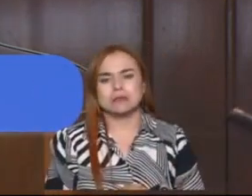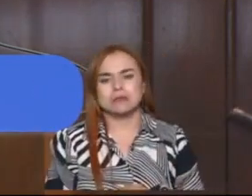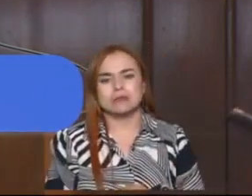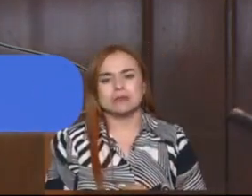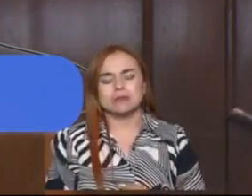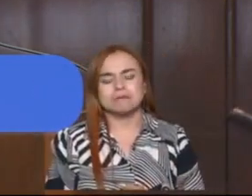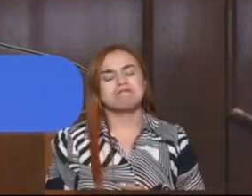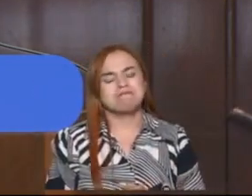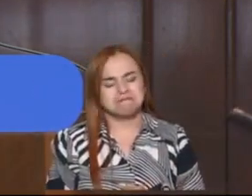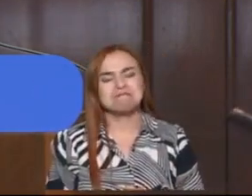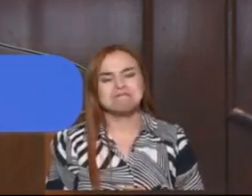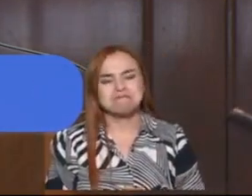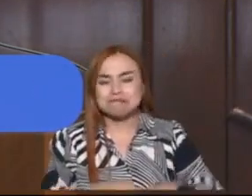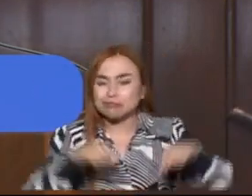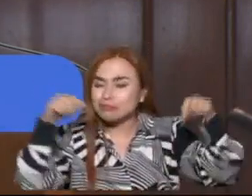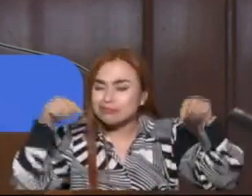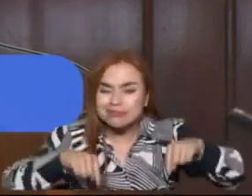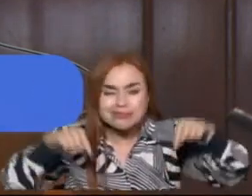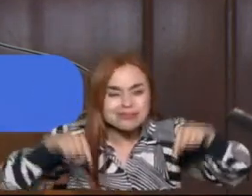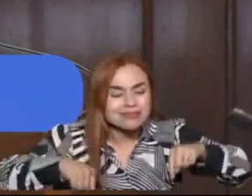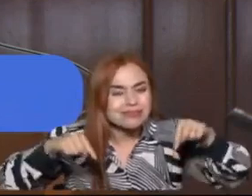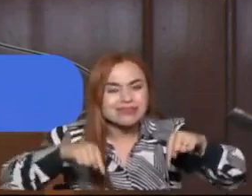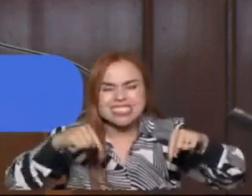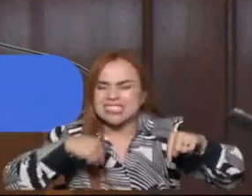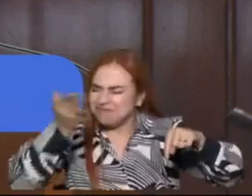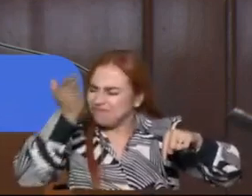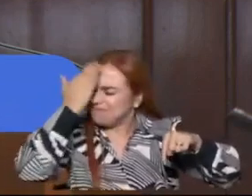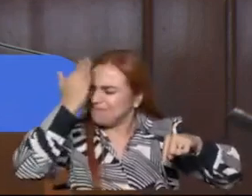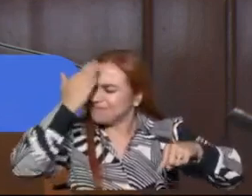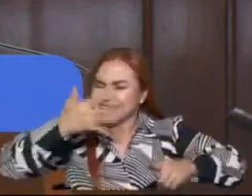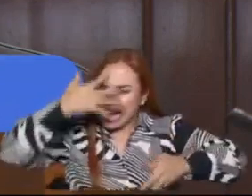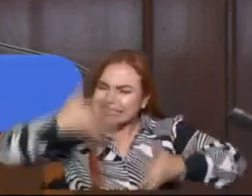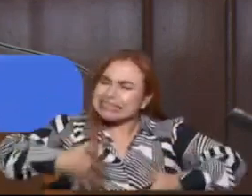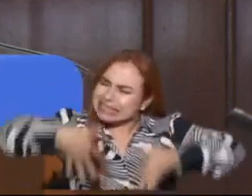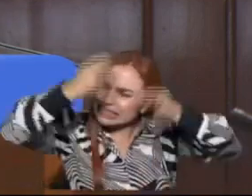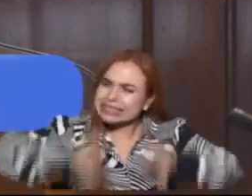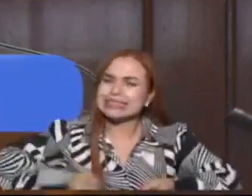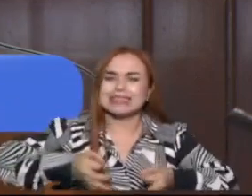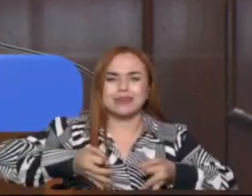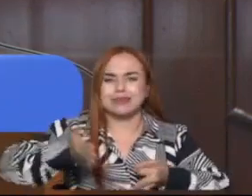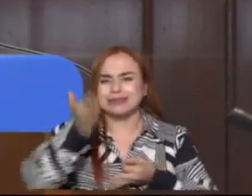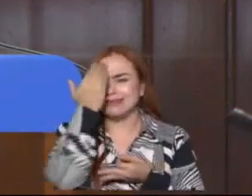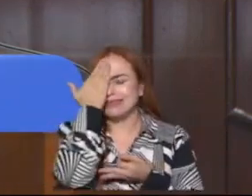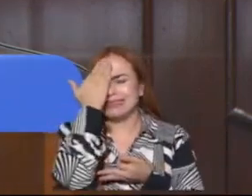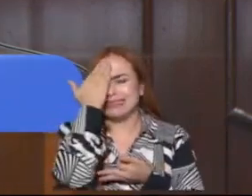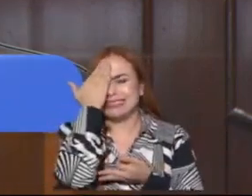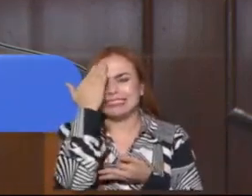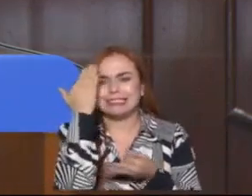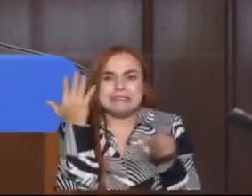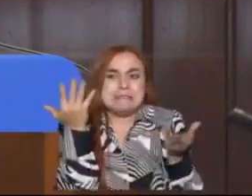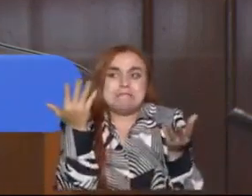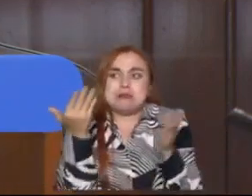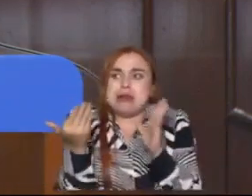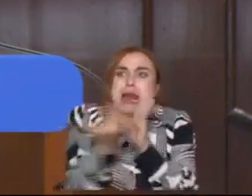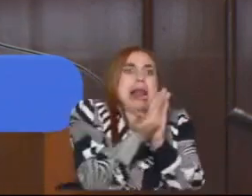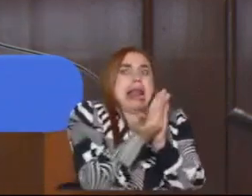que nunca, mantengo la firme convicción que nada